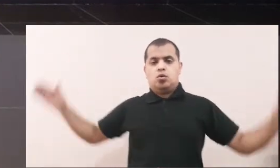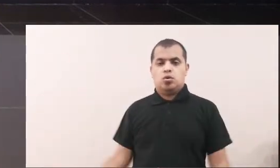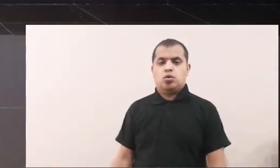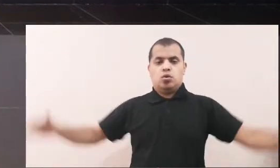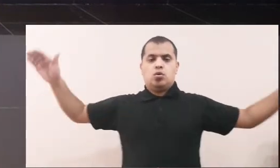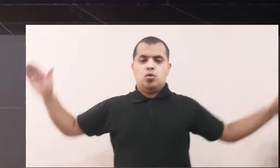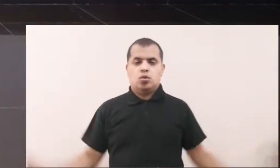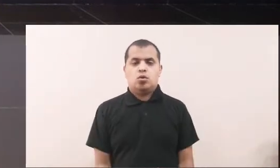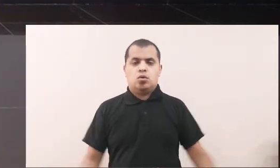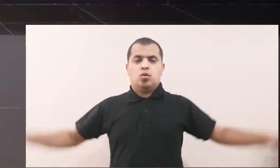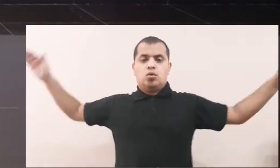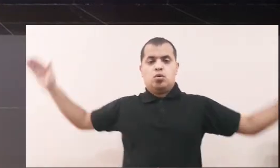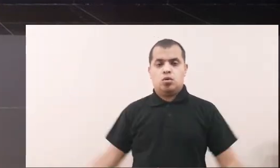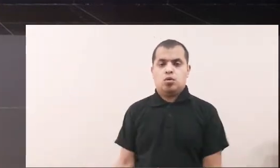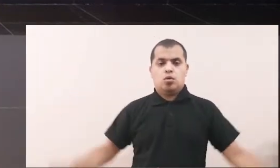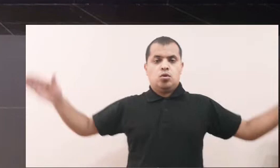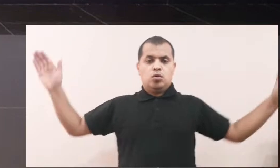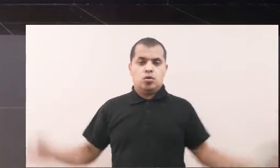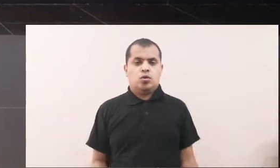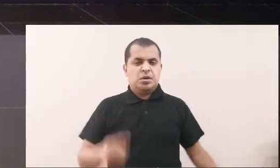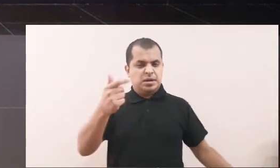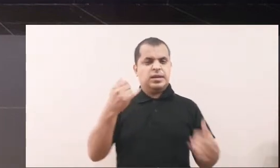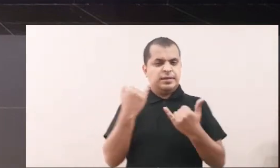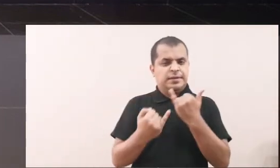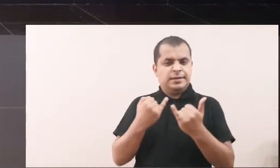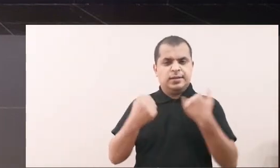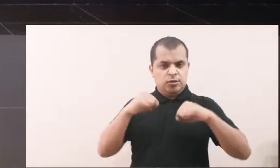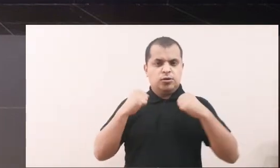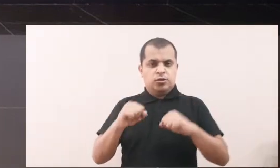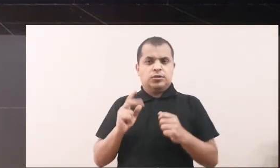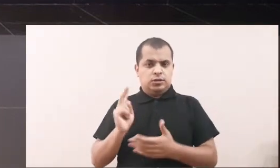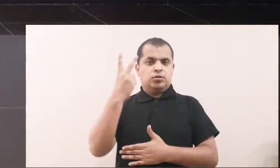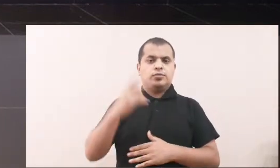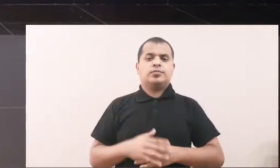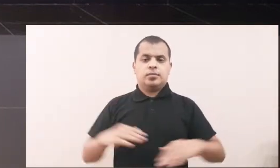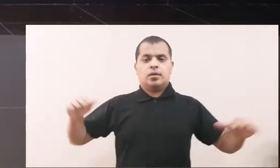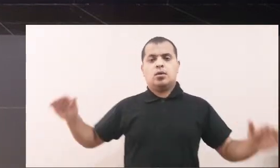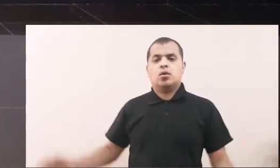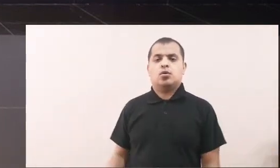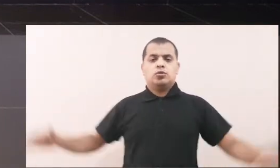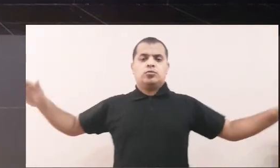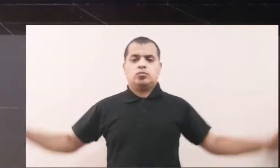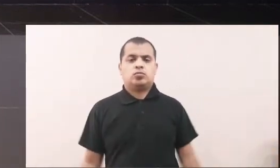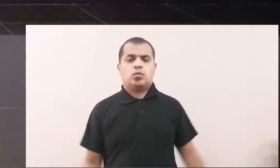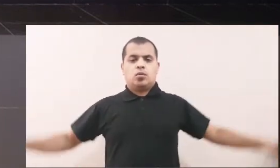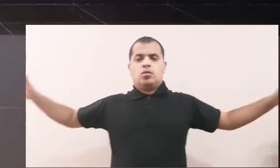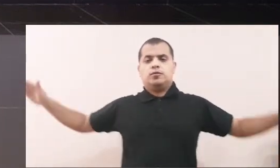Eso es. Ya estamos terminando la segunda parte del calentamiento. La clase de hoy día se llama